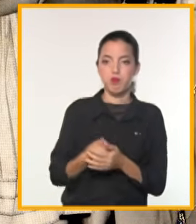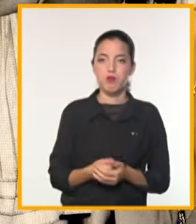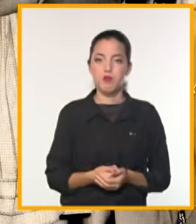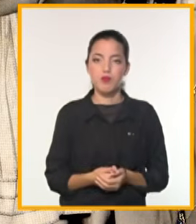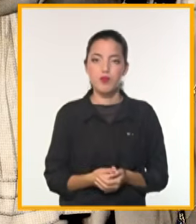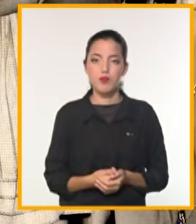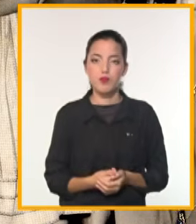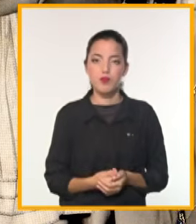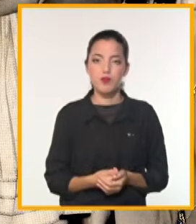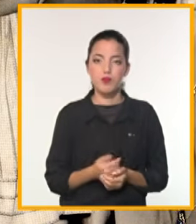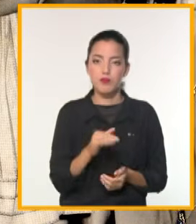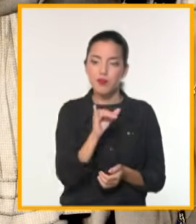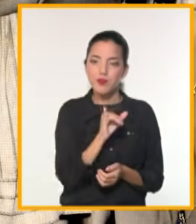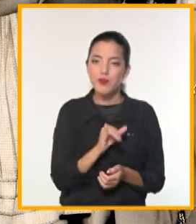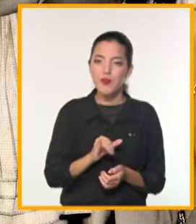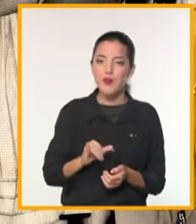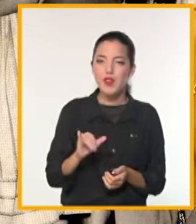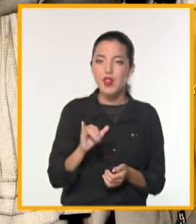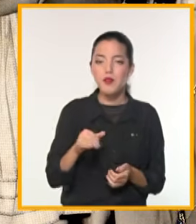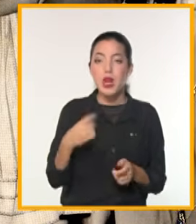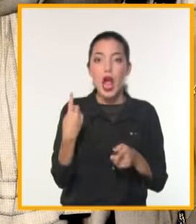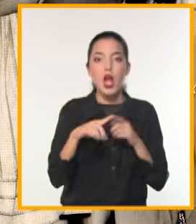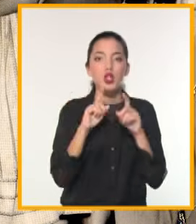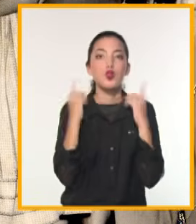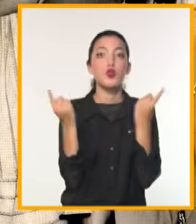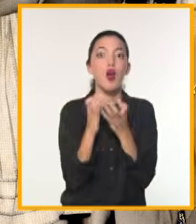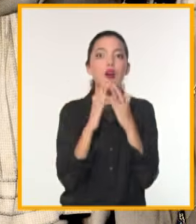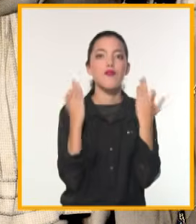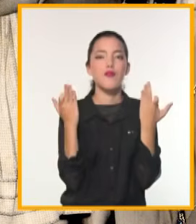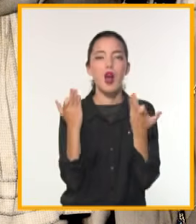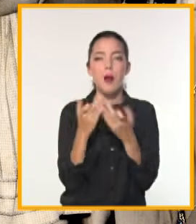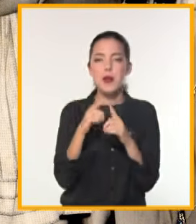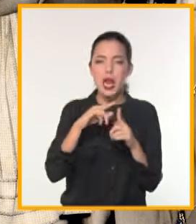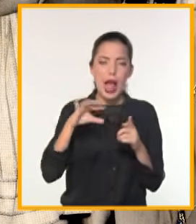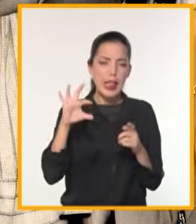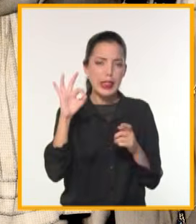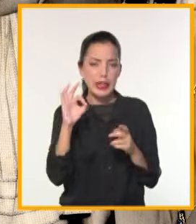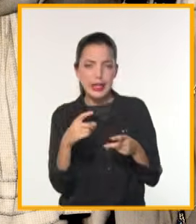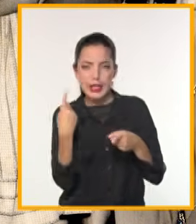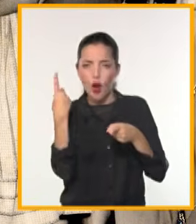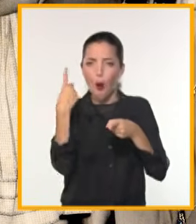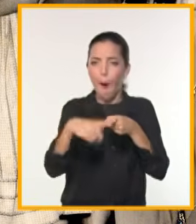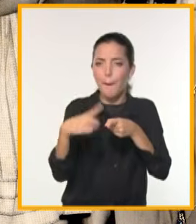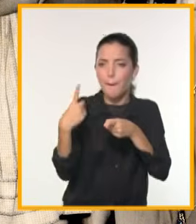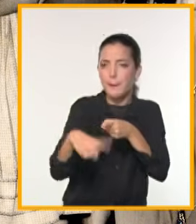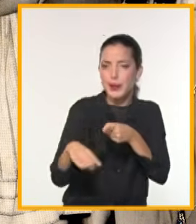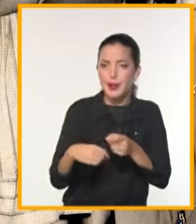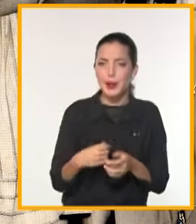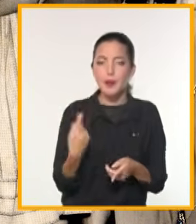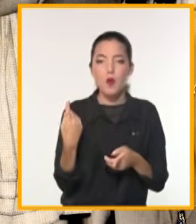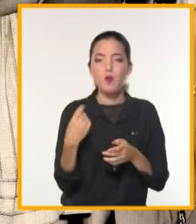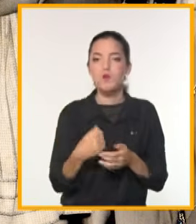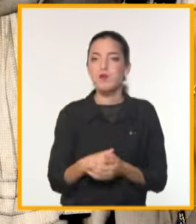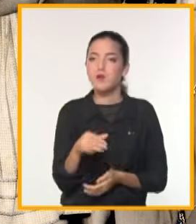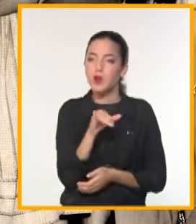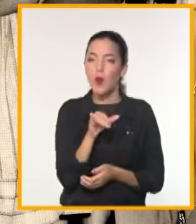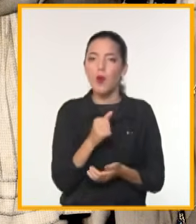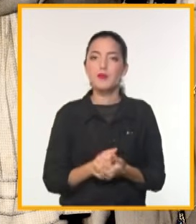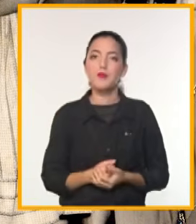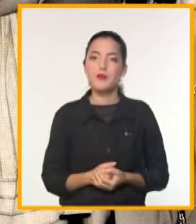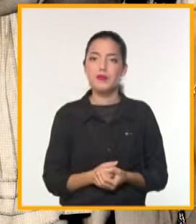tíos, bueno, en fin, toda la familia. Esto es grande. Marianao. En Marianao, ahí frente al Policlínico